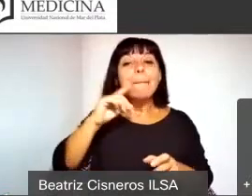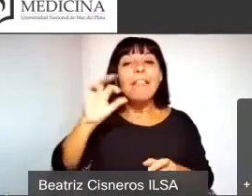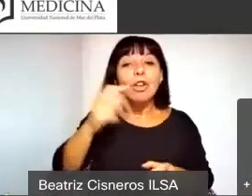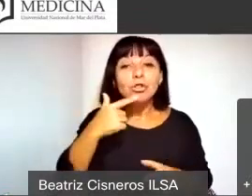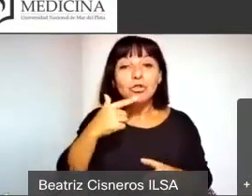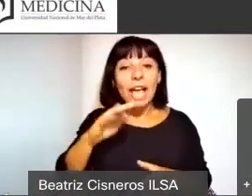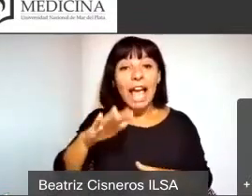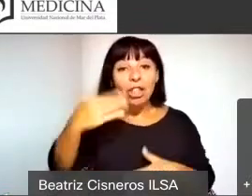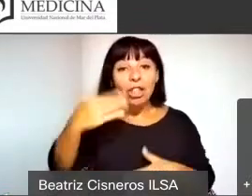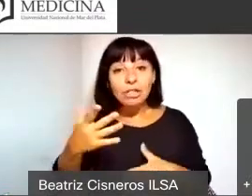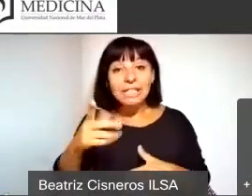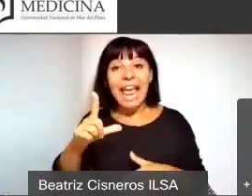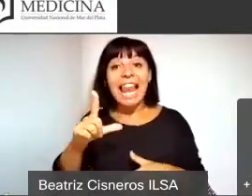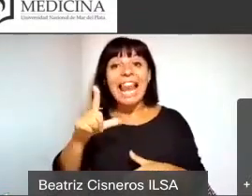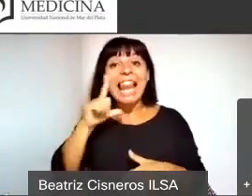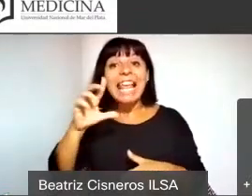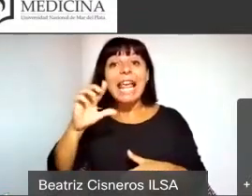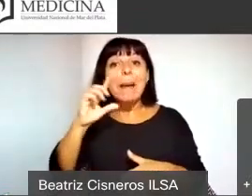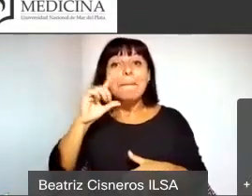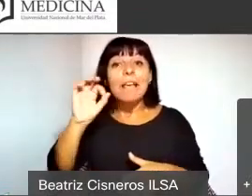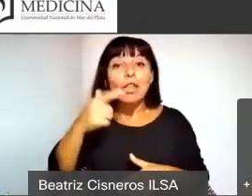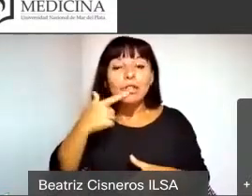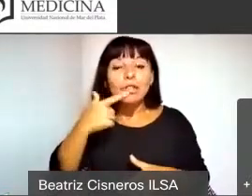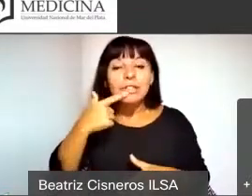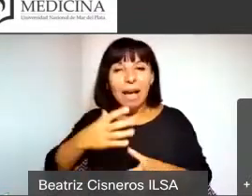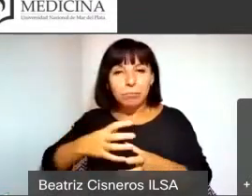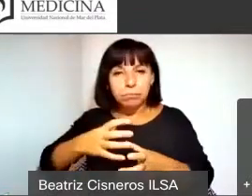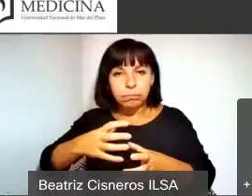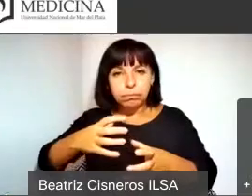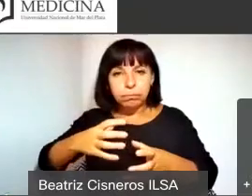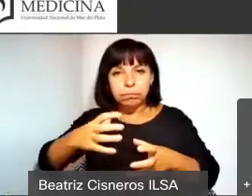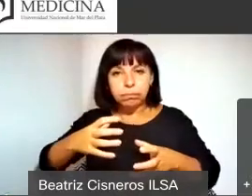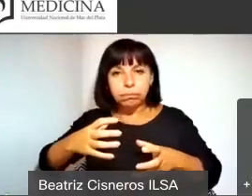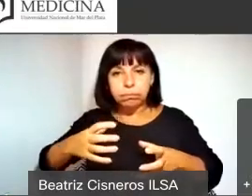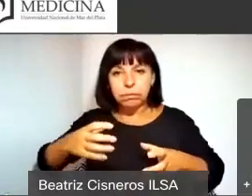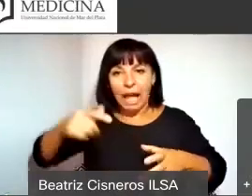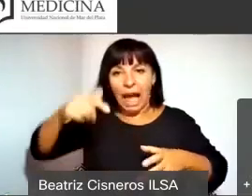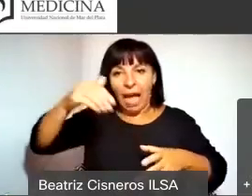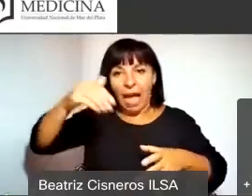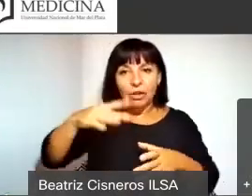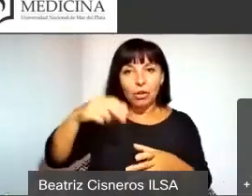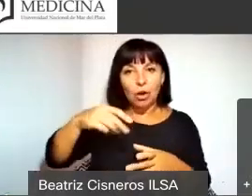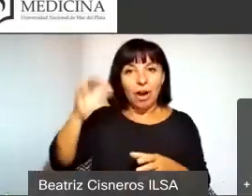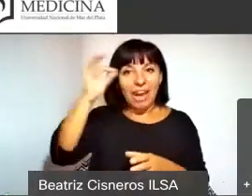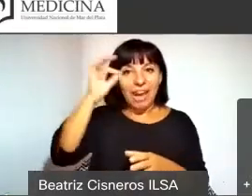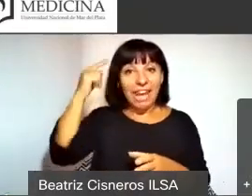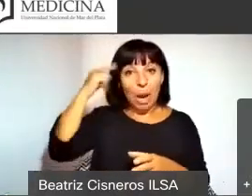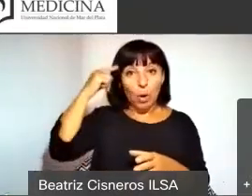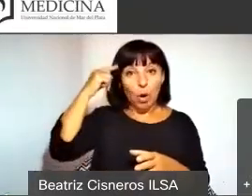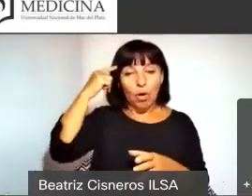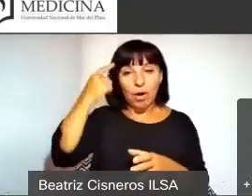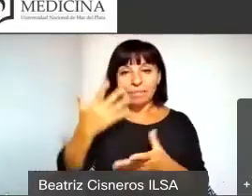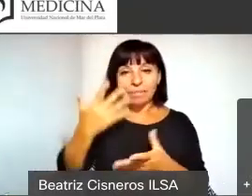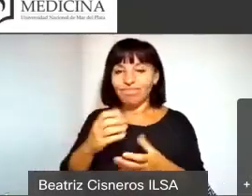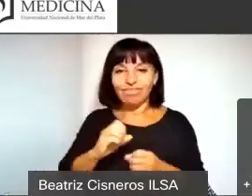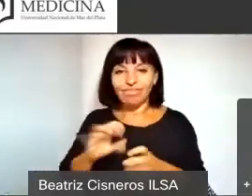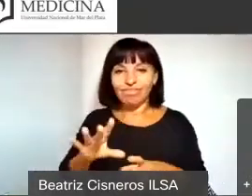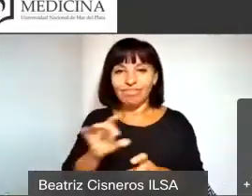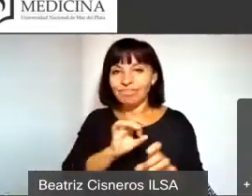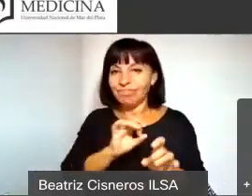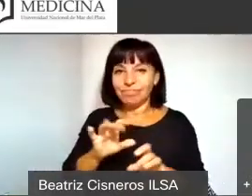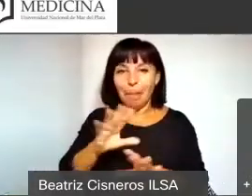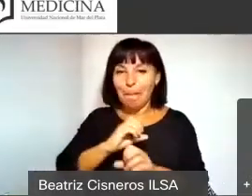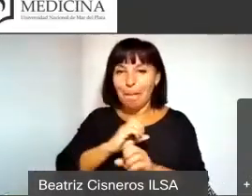las neuronas de una forma desmedida, desmesurada y perjudicial, ¿sí? Que caracteriza a esa